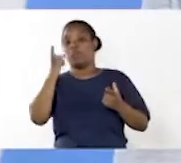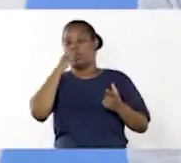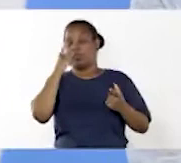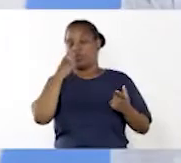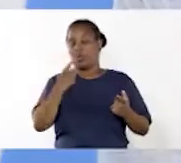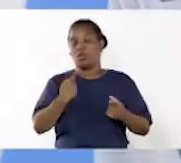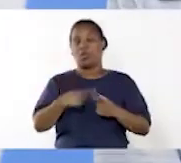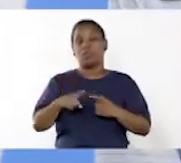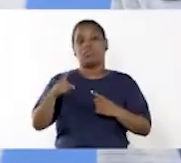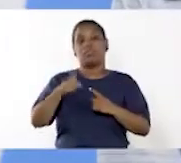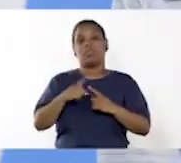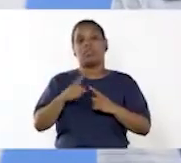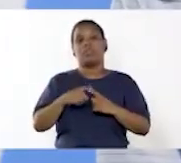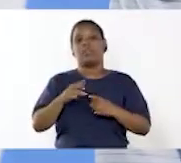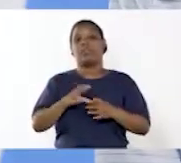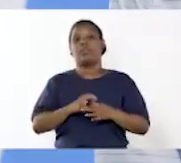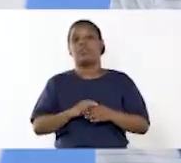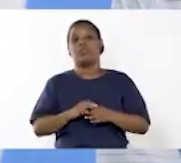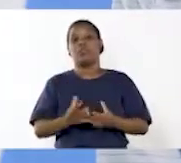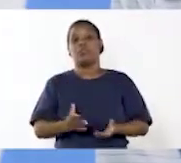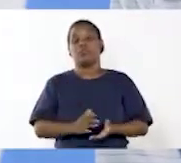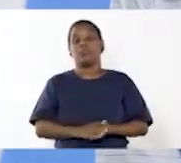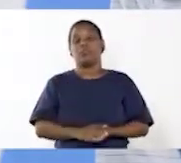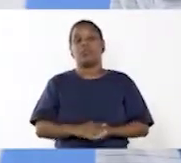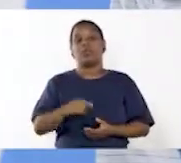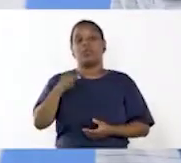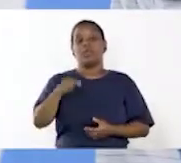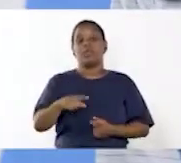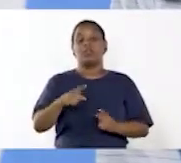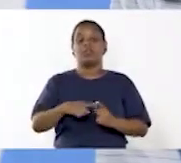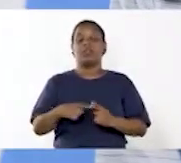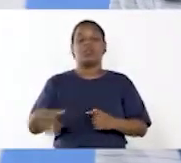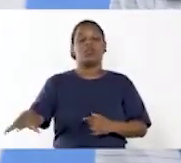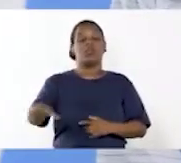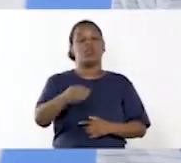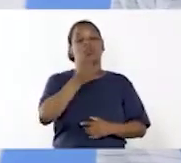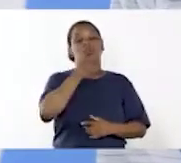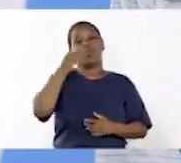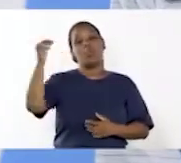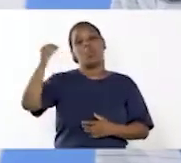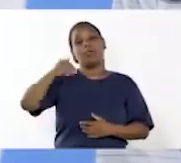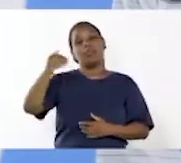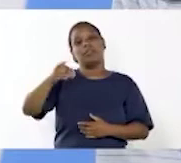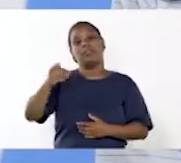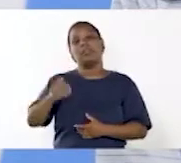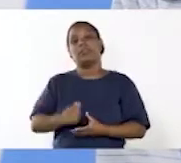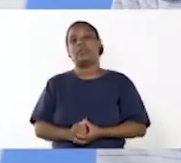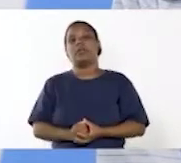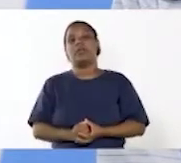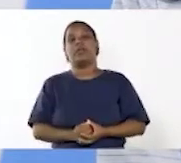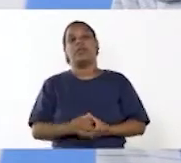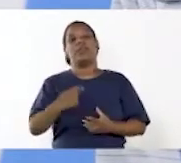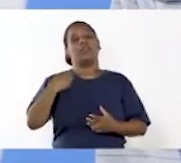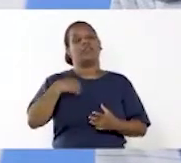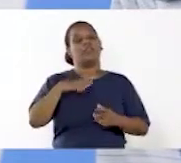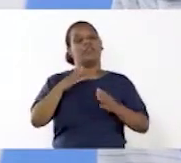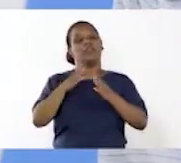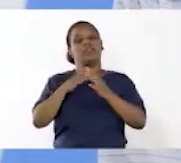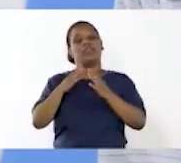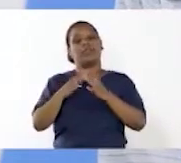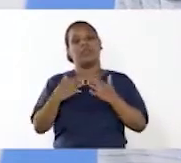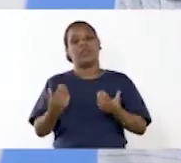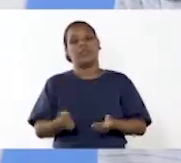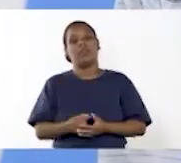En esa tarea todos podemos participar. Podemos participar desde nuestras casas,